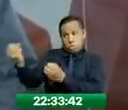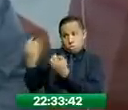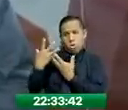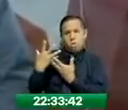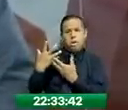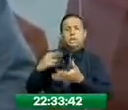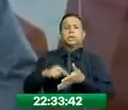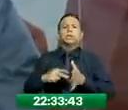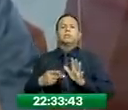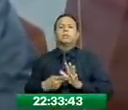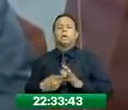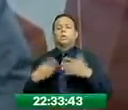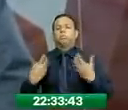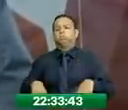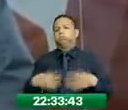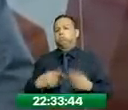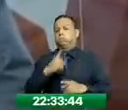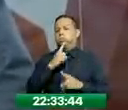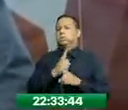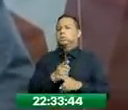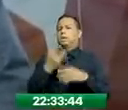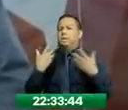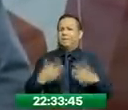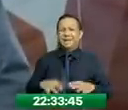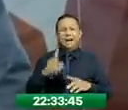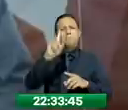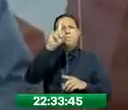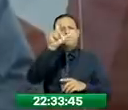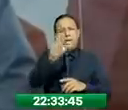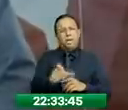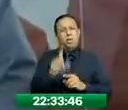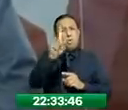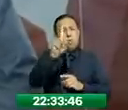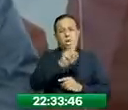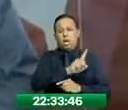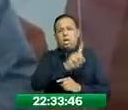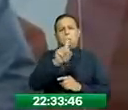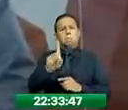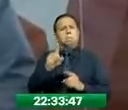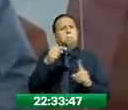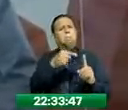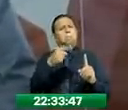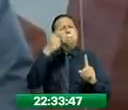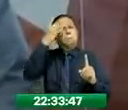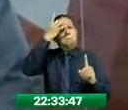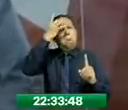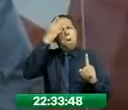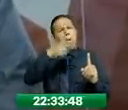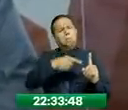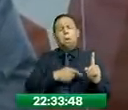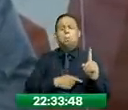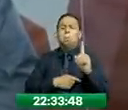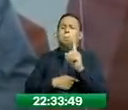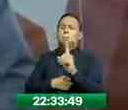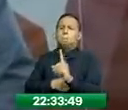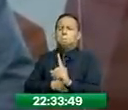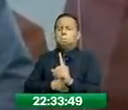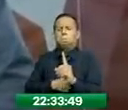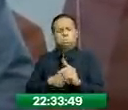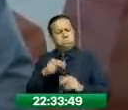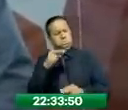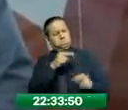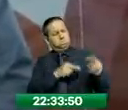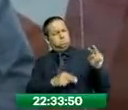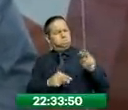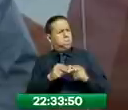que se habría trabajado se habría tratado a una paciente que llegó pues de manera asintomática no se logró detectar en